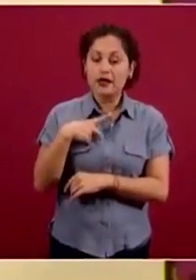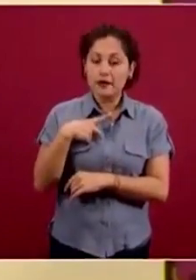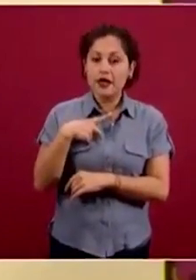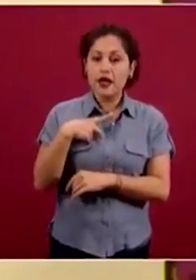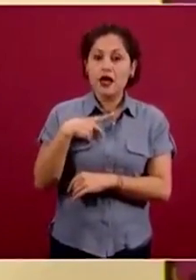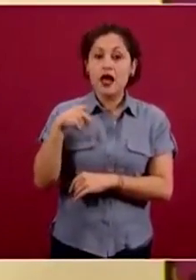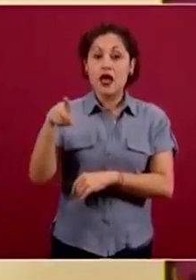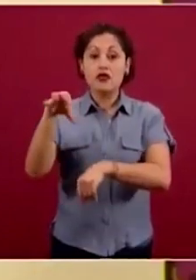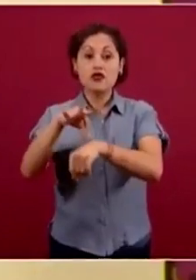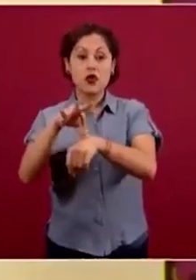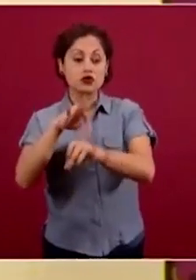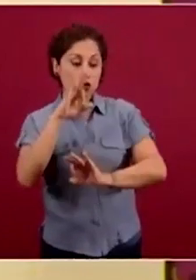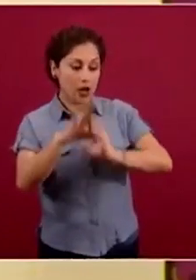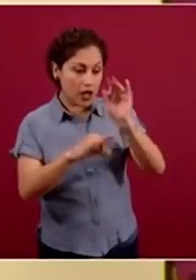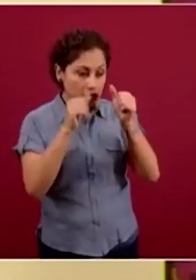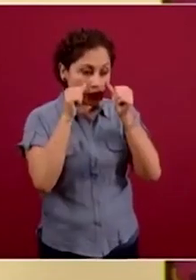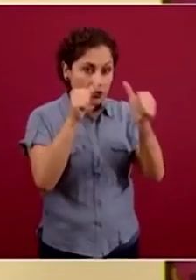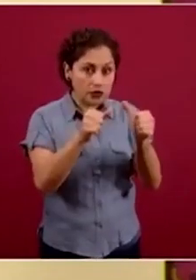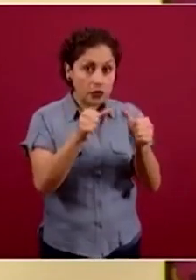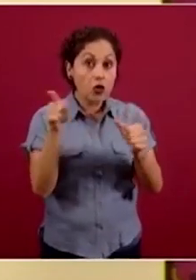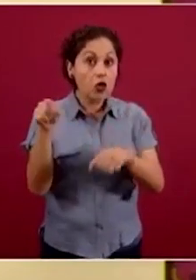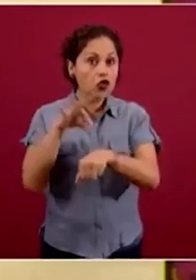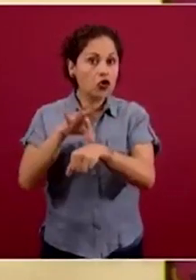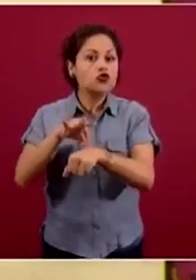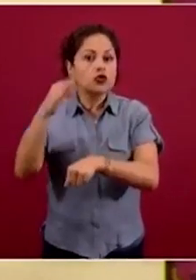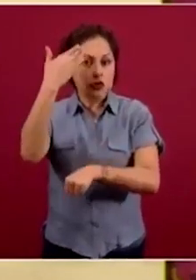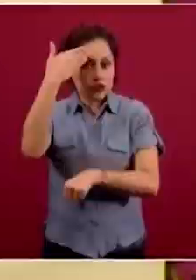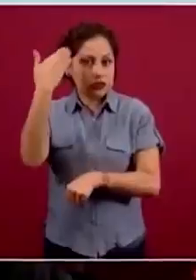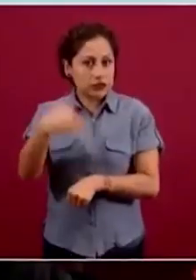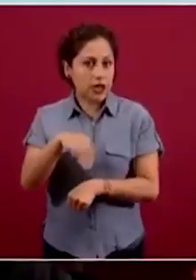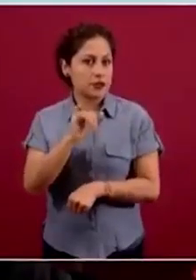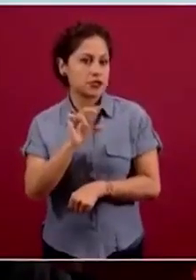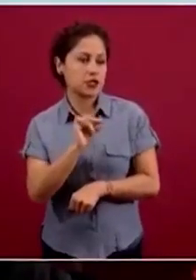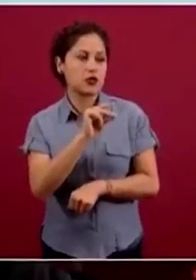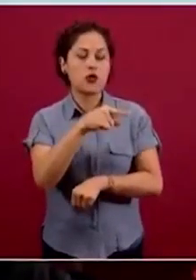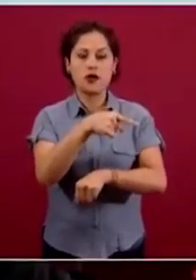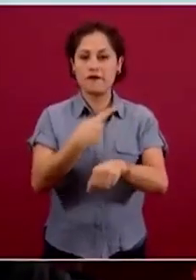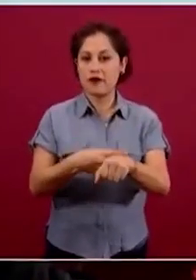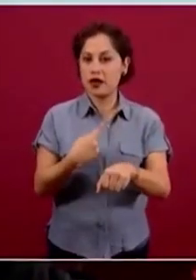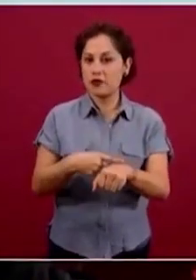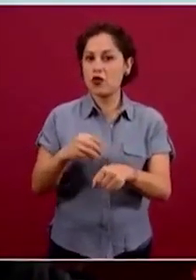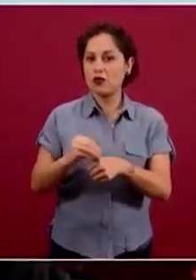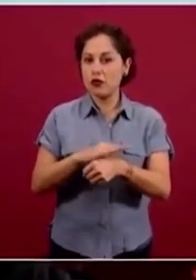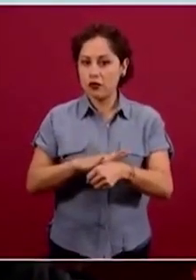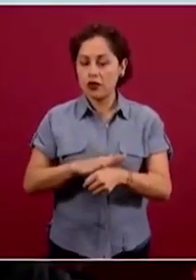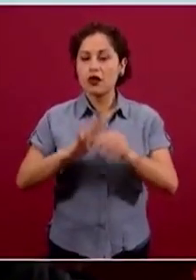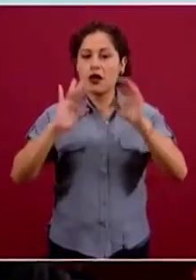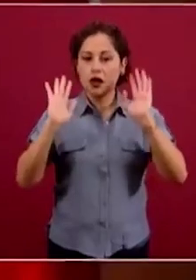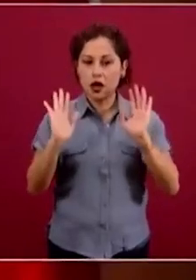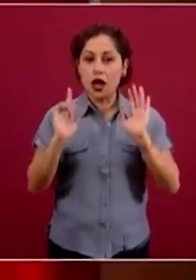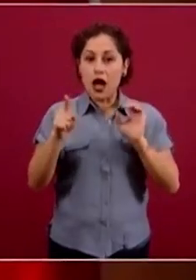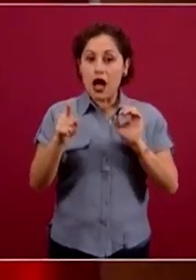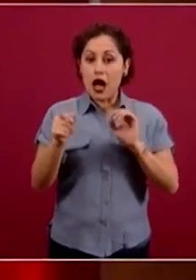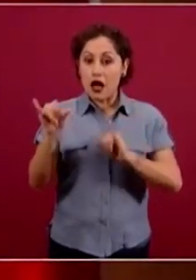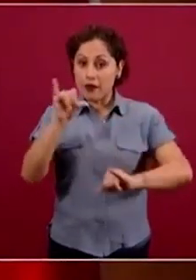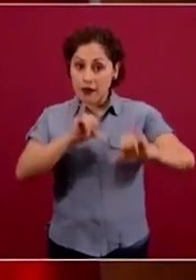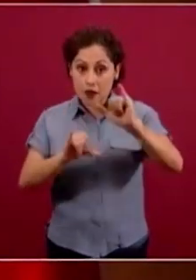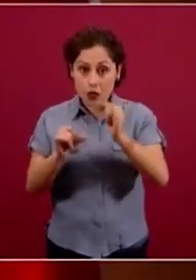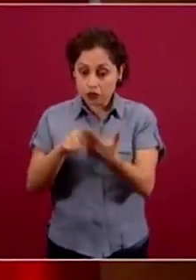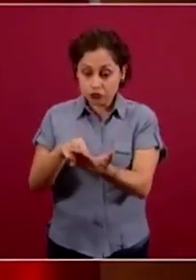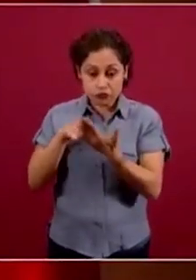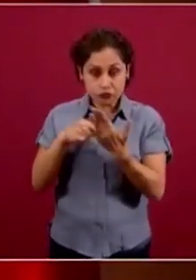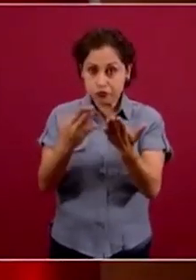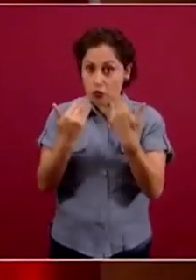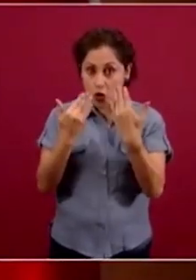es decir aunque no haya una confirmación diagnóstica por laboratorio si una persona y